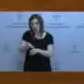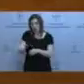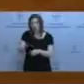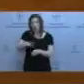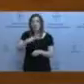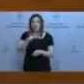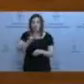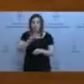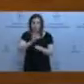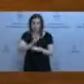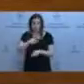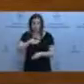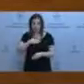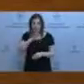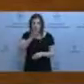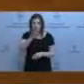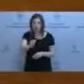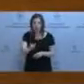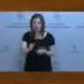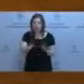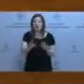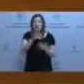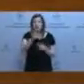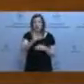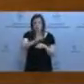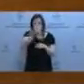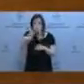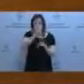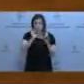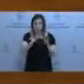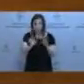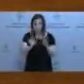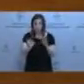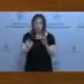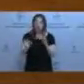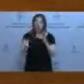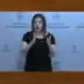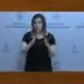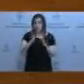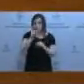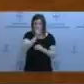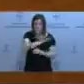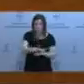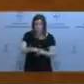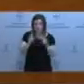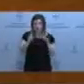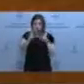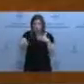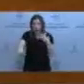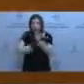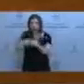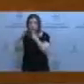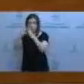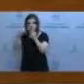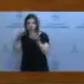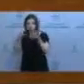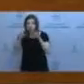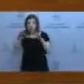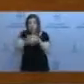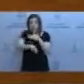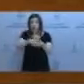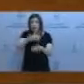todo ello, señor consejero, desde la primera etapa de educación infantil hasta la universidad, la gestión de la